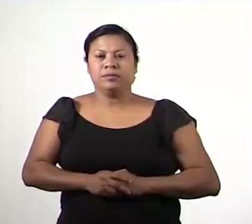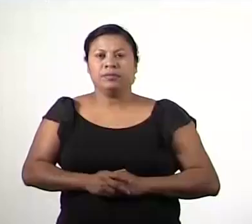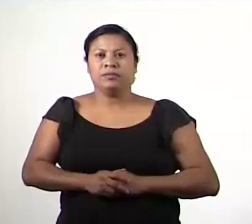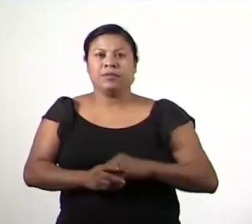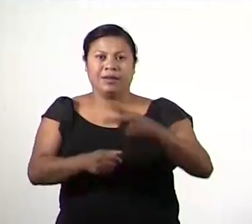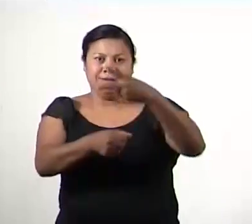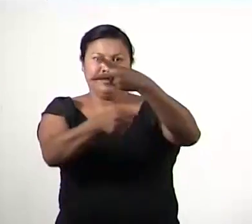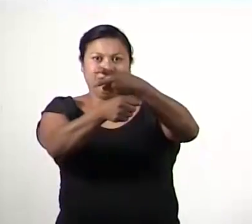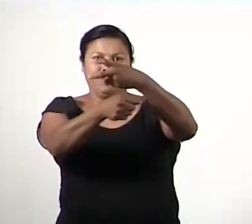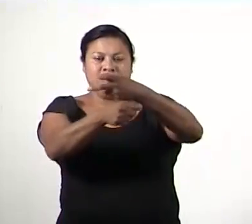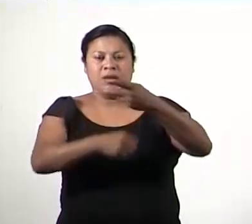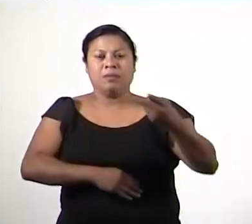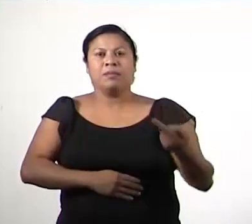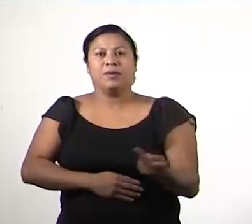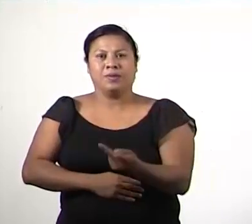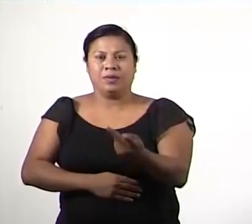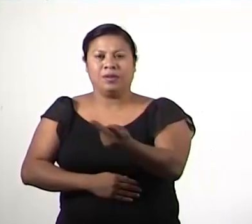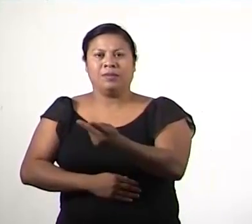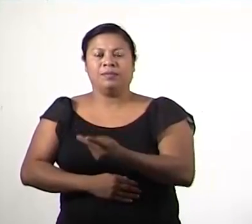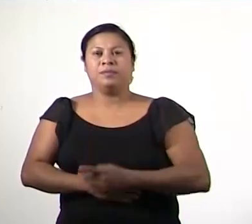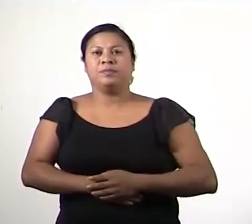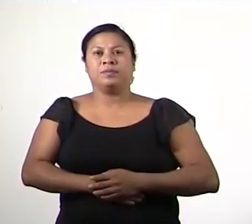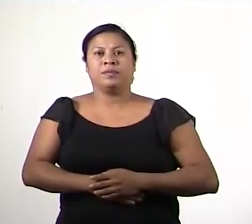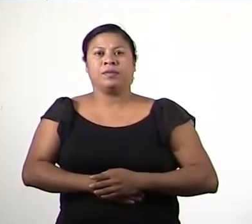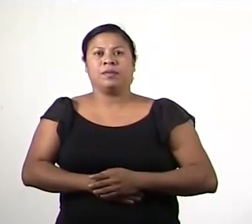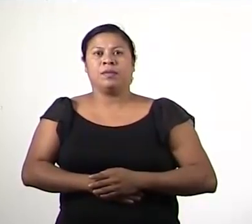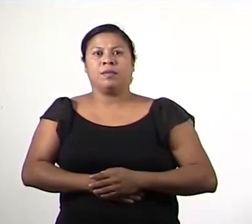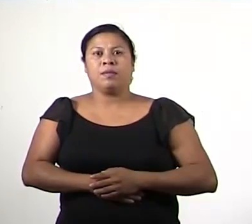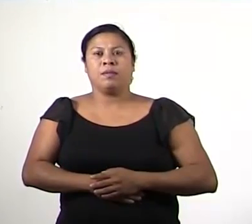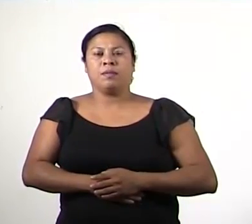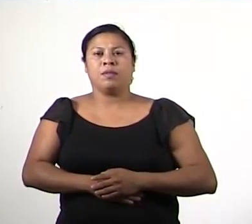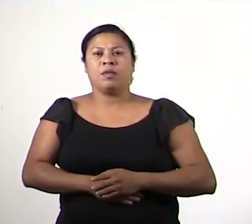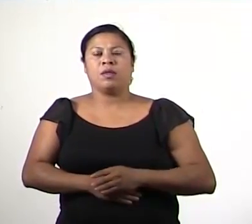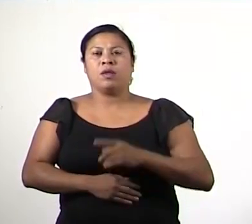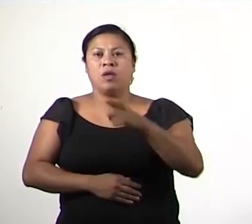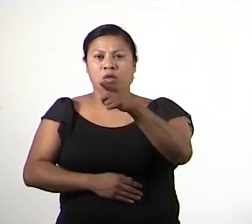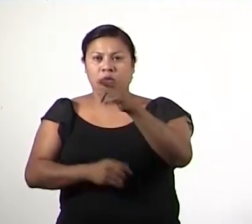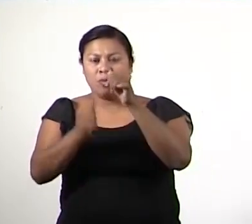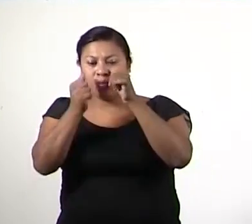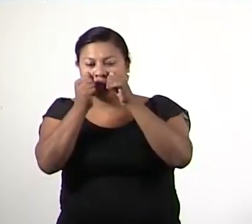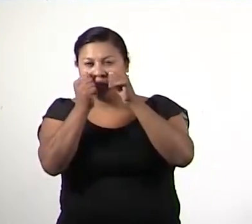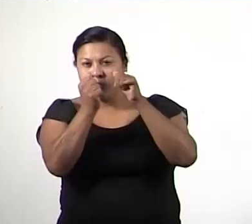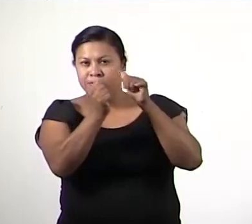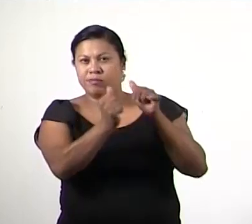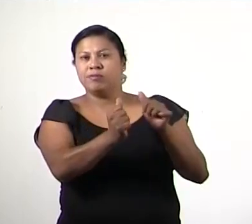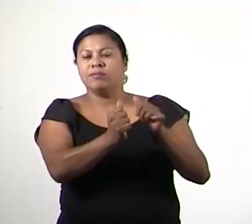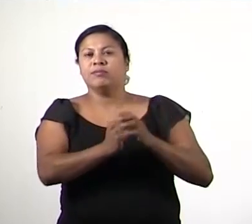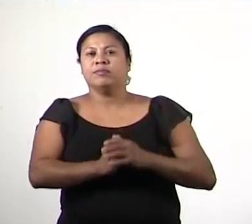la segunda pregunta la vamos a lanzar. Pon mucha atención.